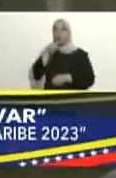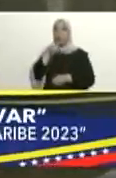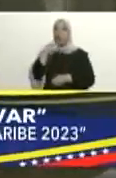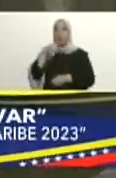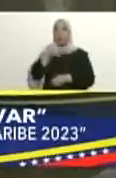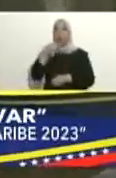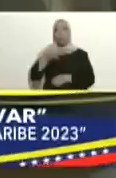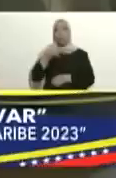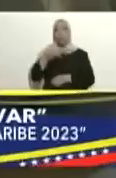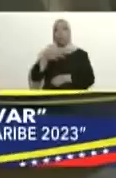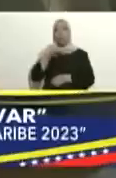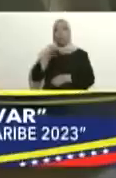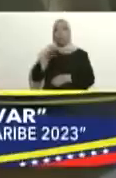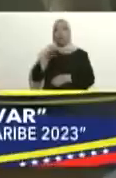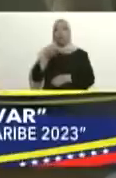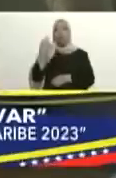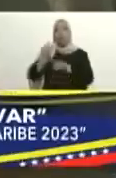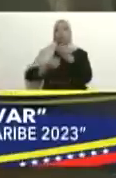dedicados a sembrar